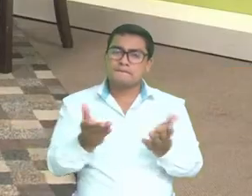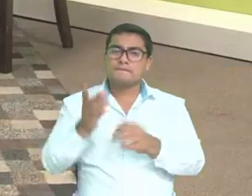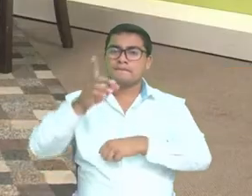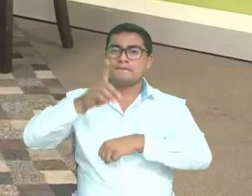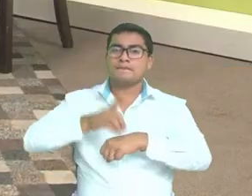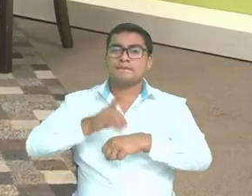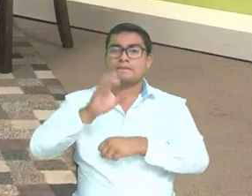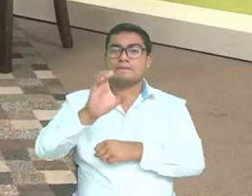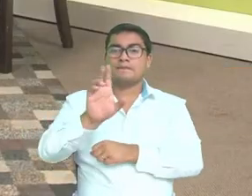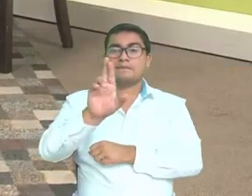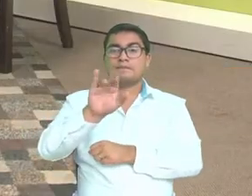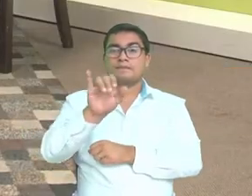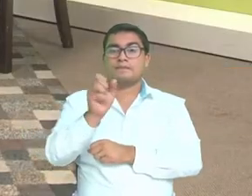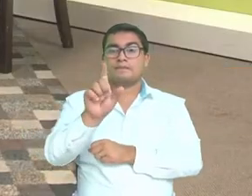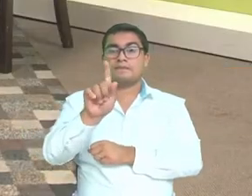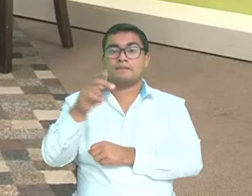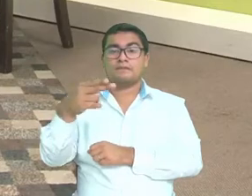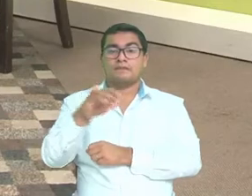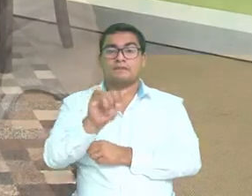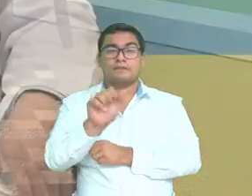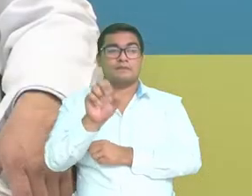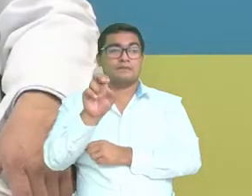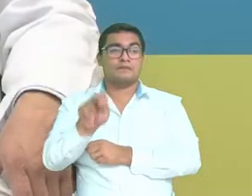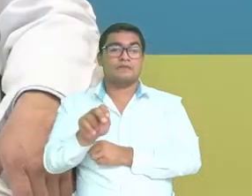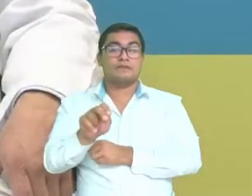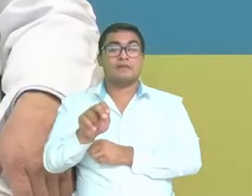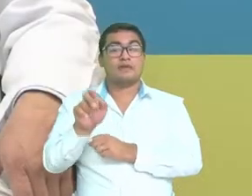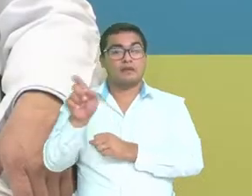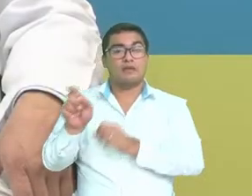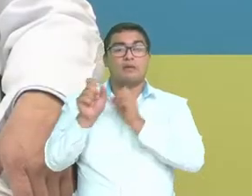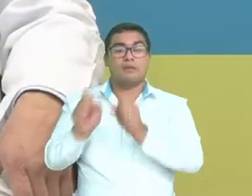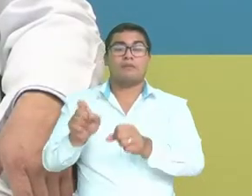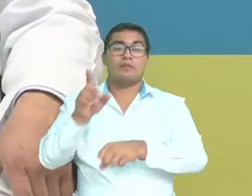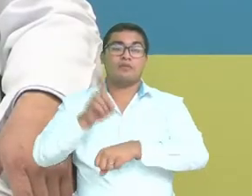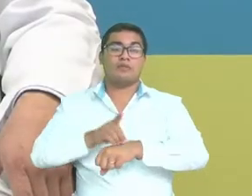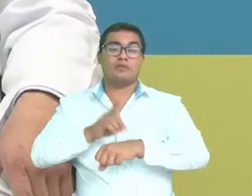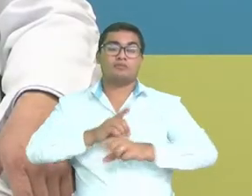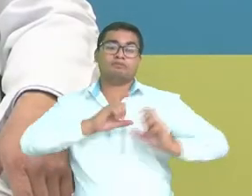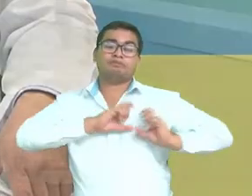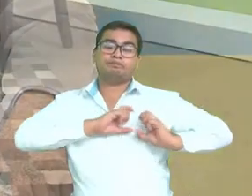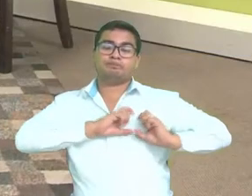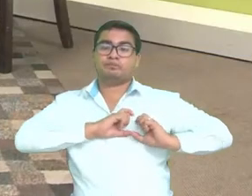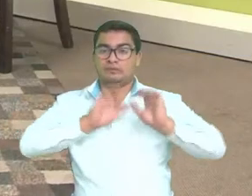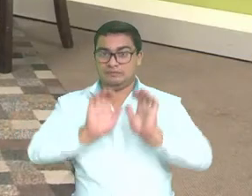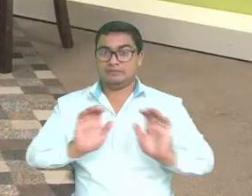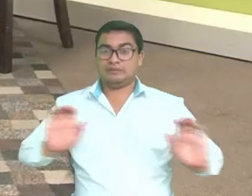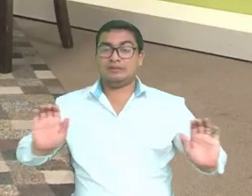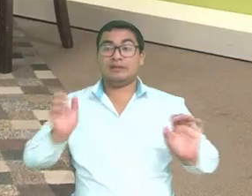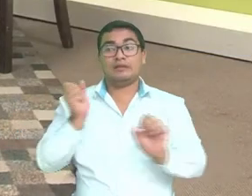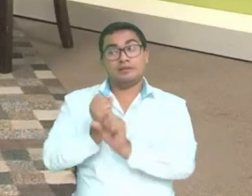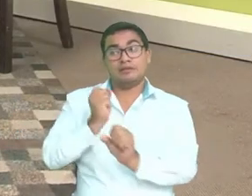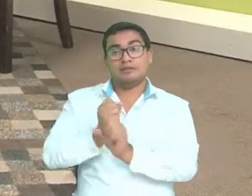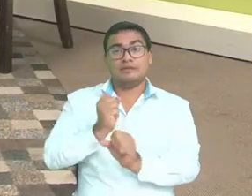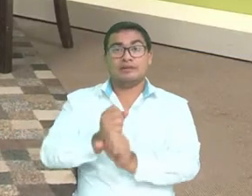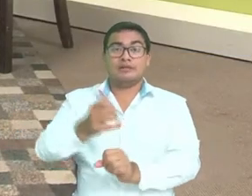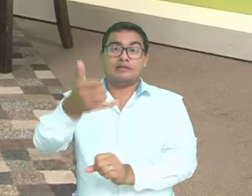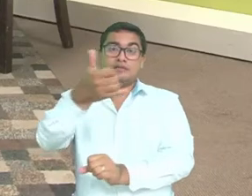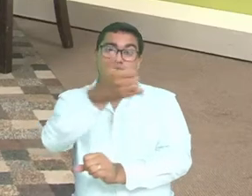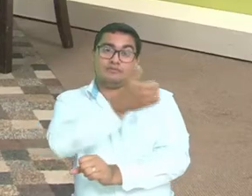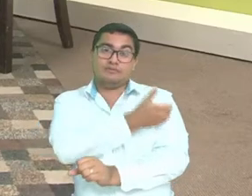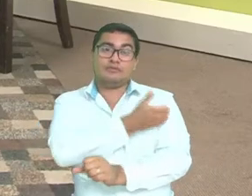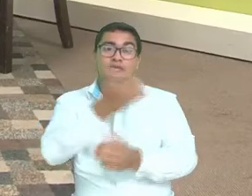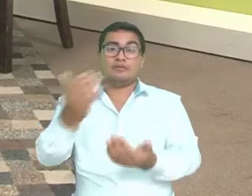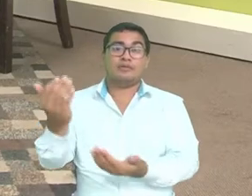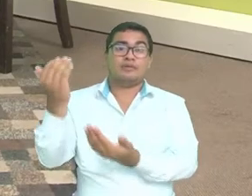Ramírez, quien es cardiólogo pediatra del Hospital Manuel Jesús Rivera La Mascota, mejor conocido. Manuel de Jesús Rivera,